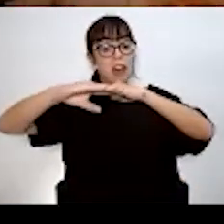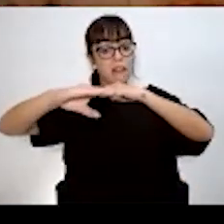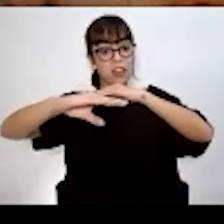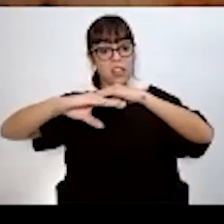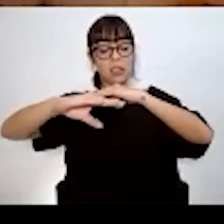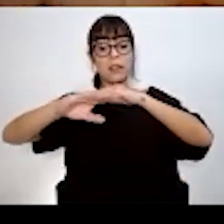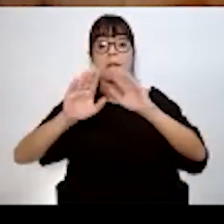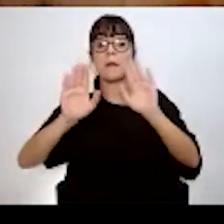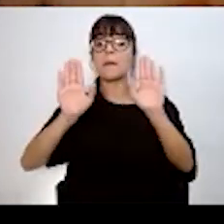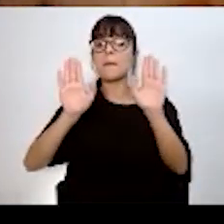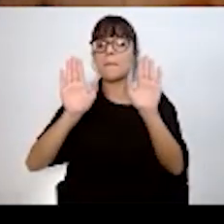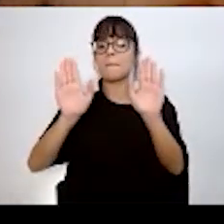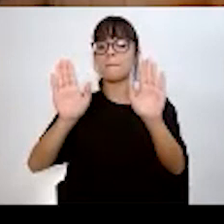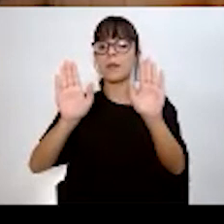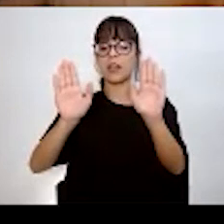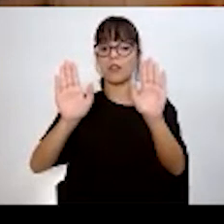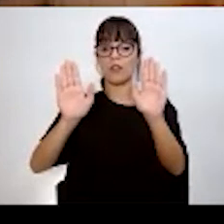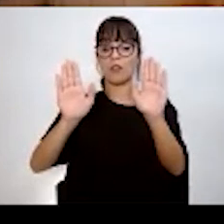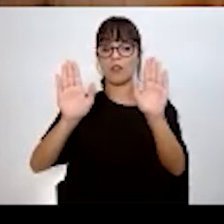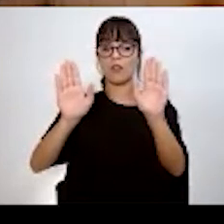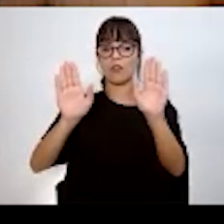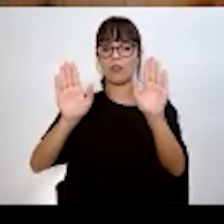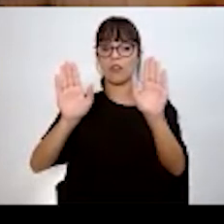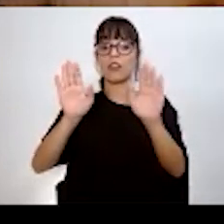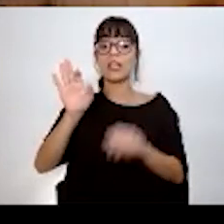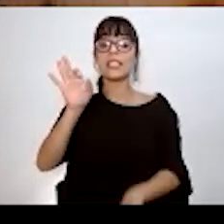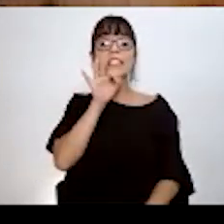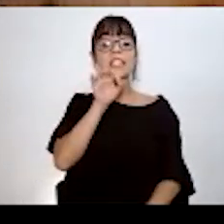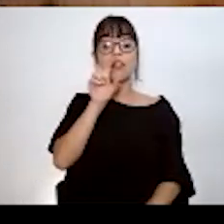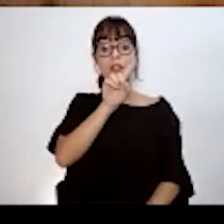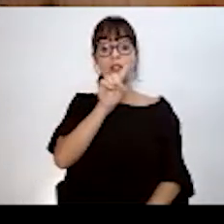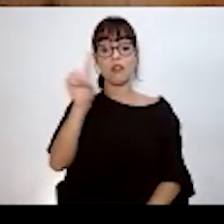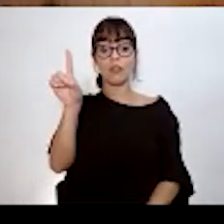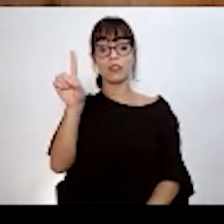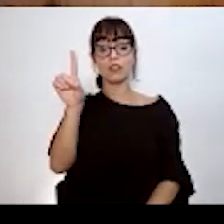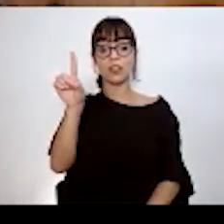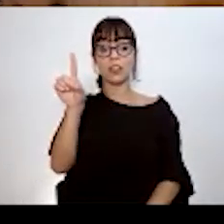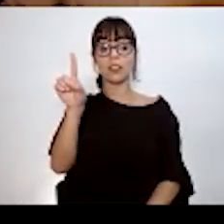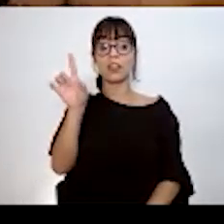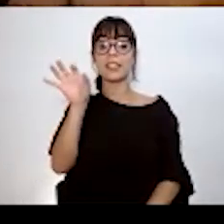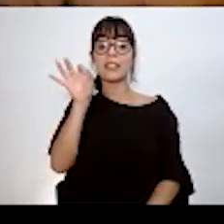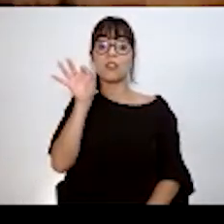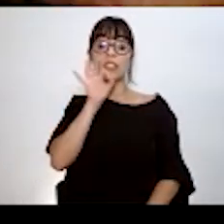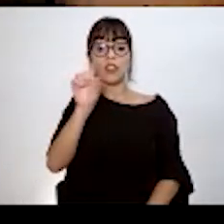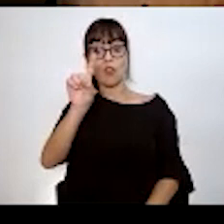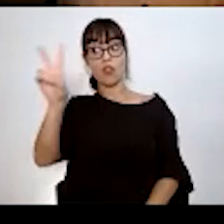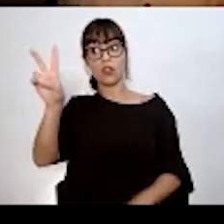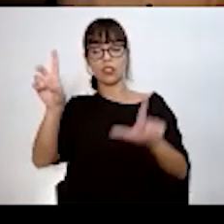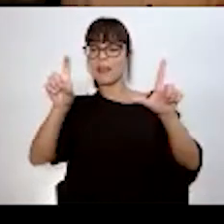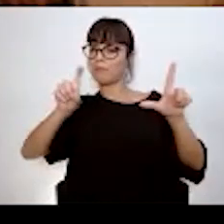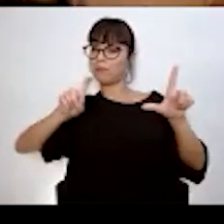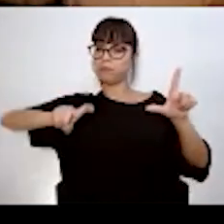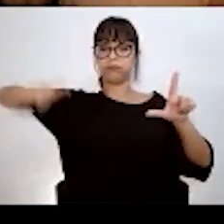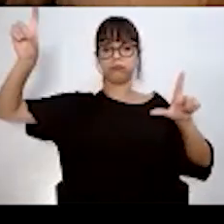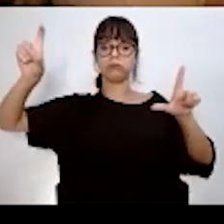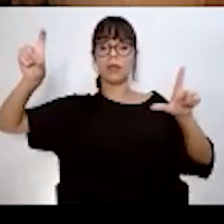comparado con lo que va a suceder a partir del siglo XI y fundamentalmente a partir del siglo XII, un crecimiento muy